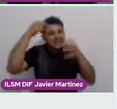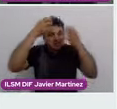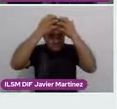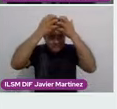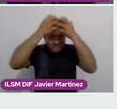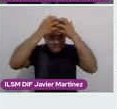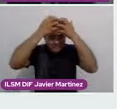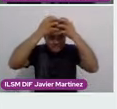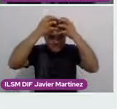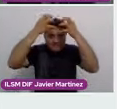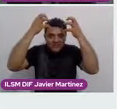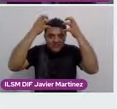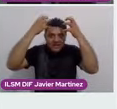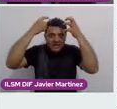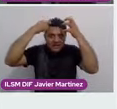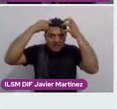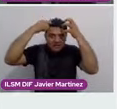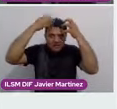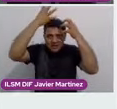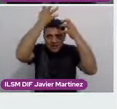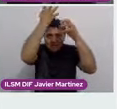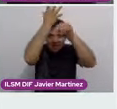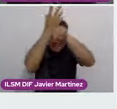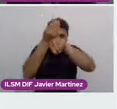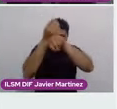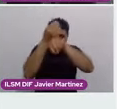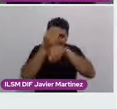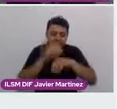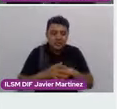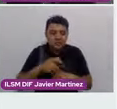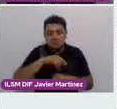eso puede dejar una secuela neurológica de por vida.